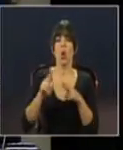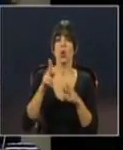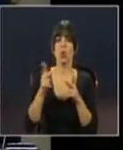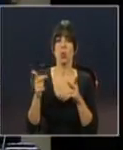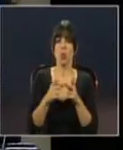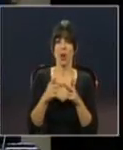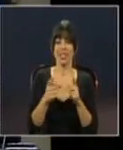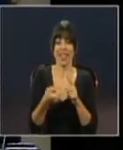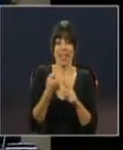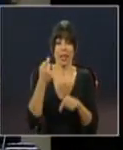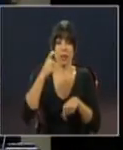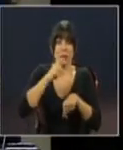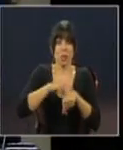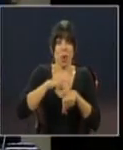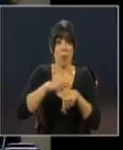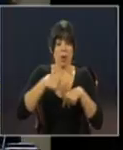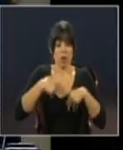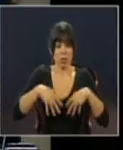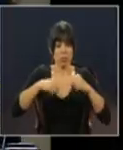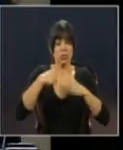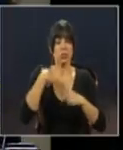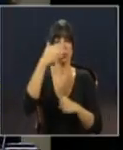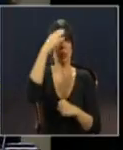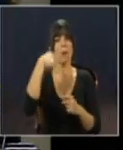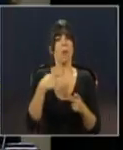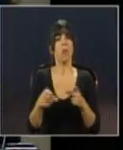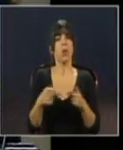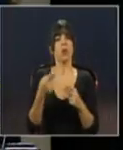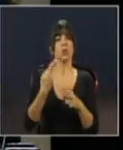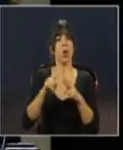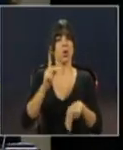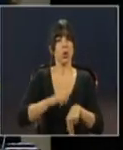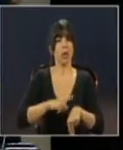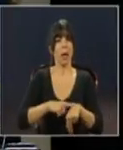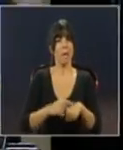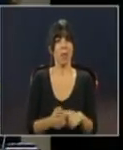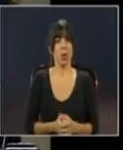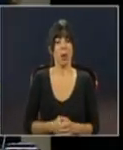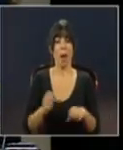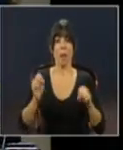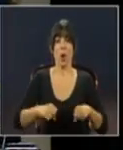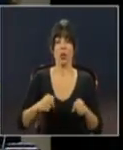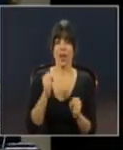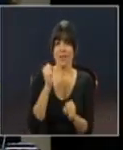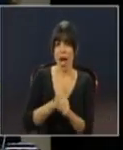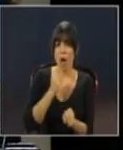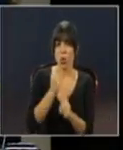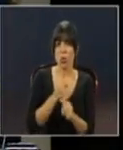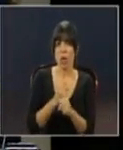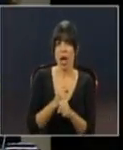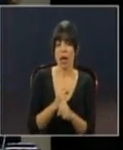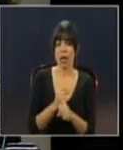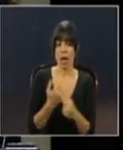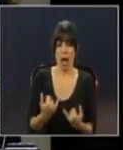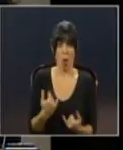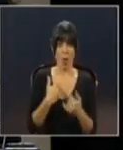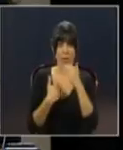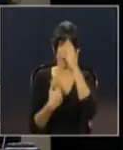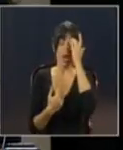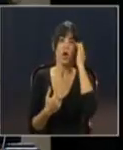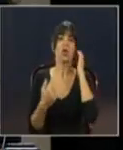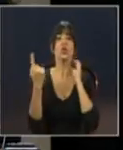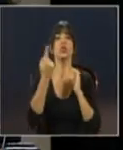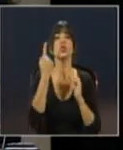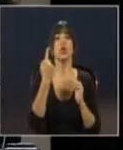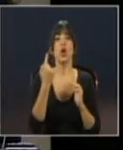cargo desde el momento mismo en que lo asumí. El poder para ejecutar, que es el que poseo,